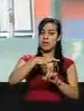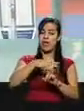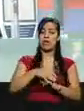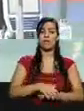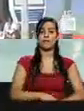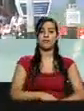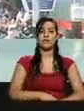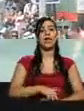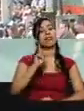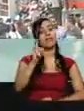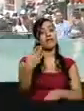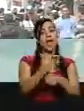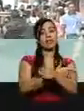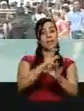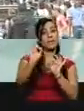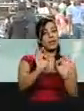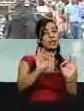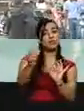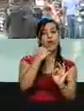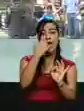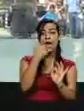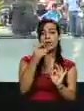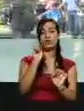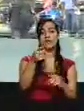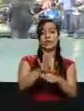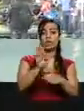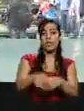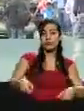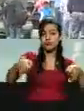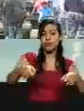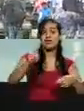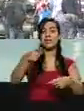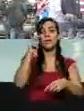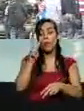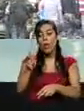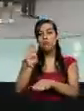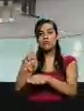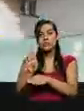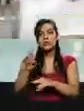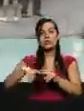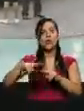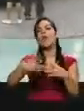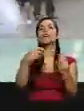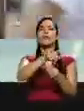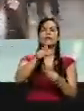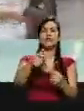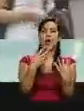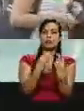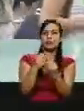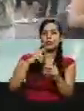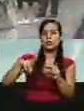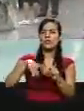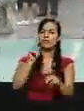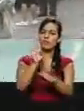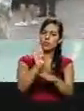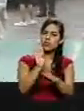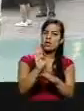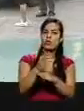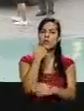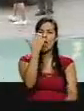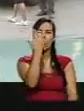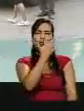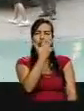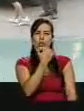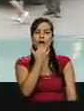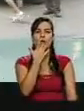bueno que tomen previsiones, que estén pendientes de sus cosas, de los niños sobre todo, que hay muchas personas viajando con niños y bueno, cualquier duda o